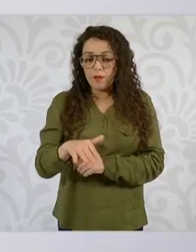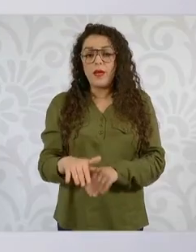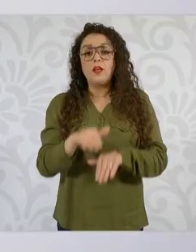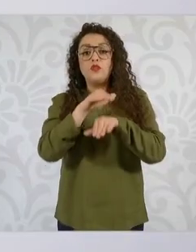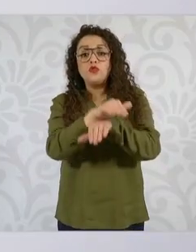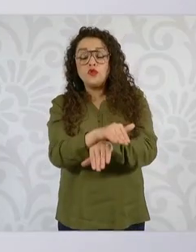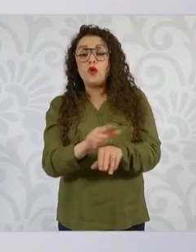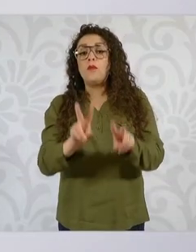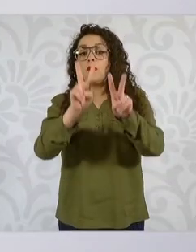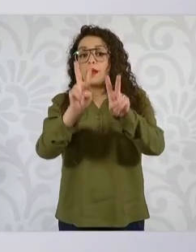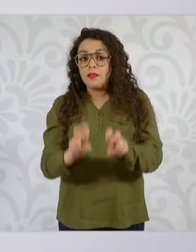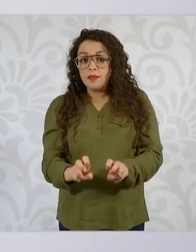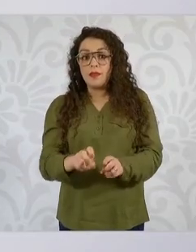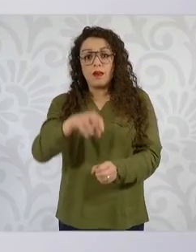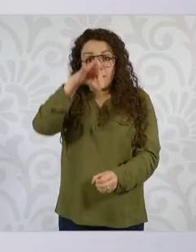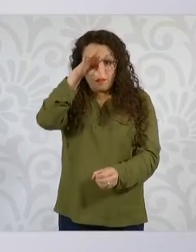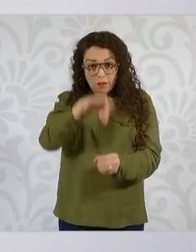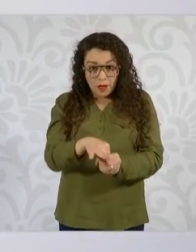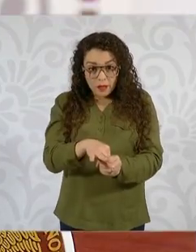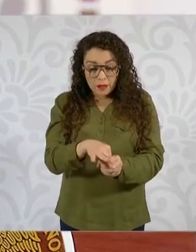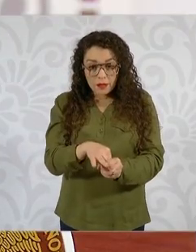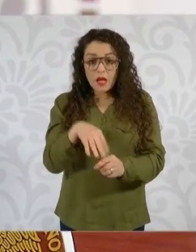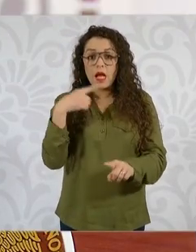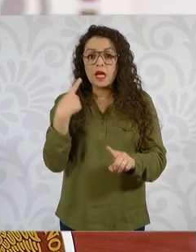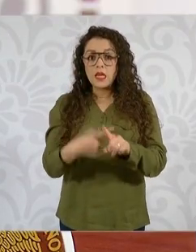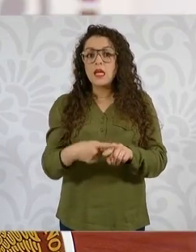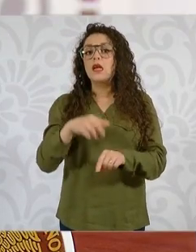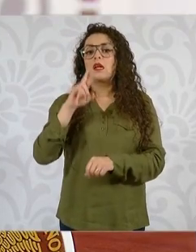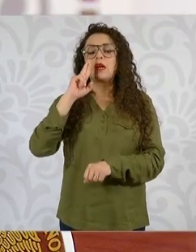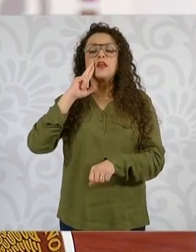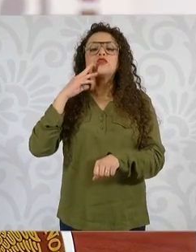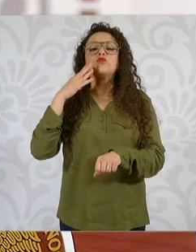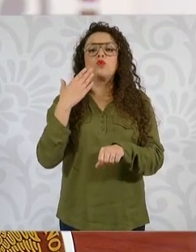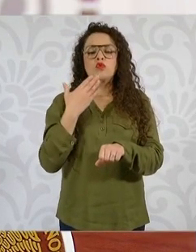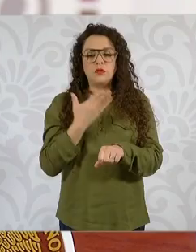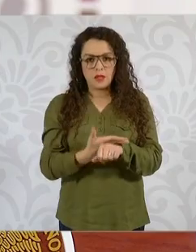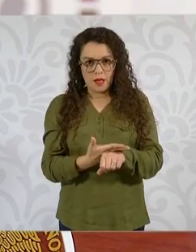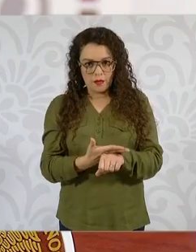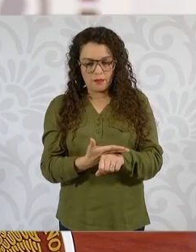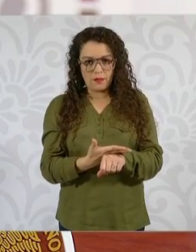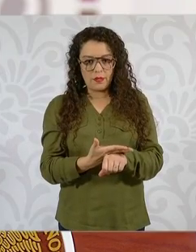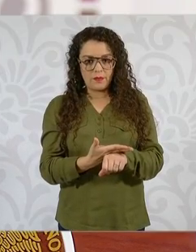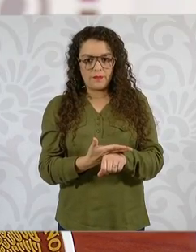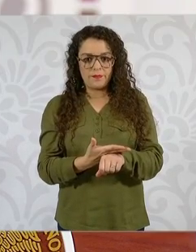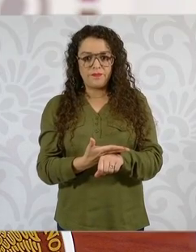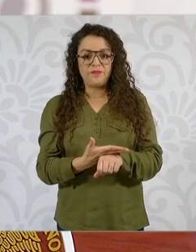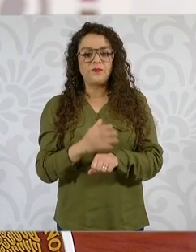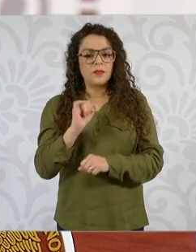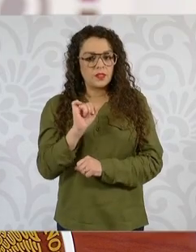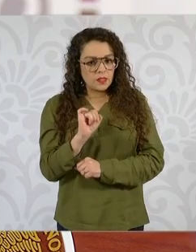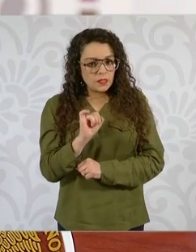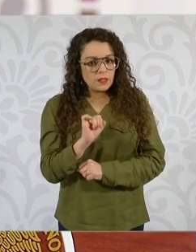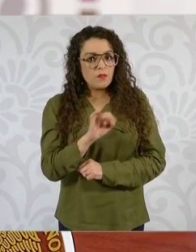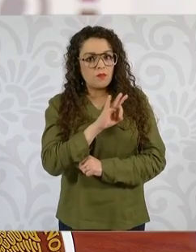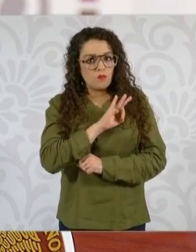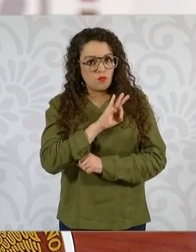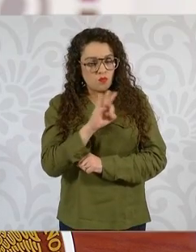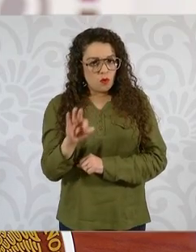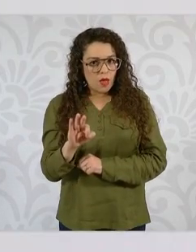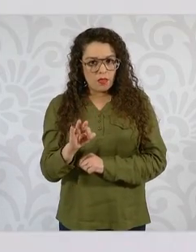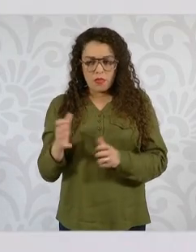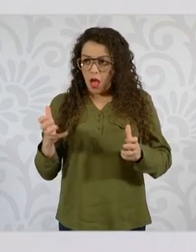quien tiene la atribución final para determinar